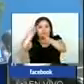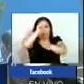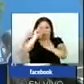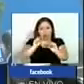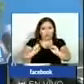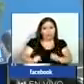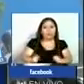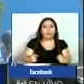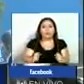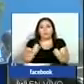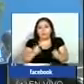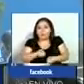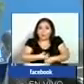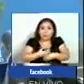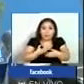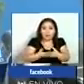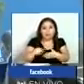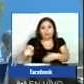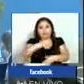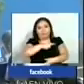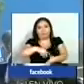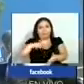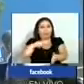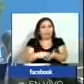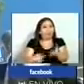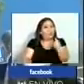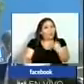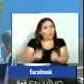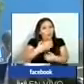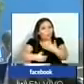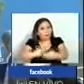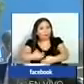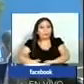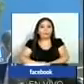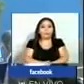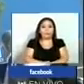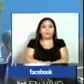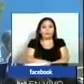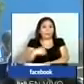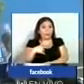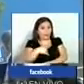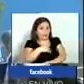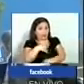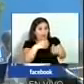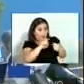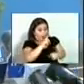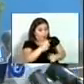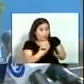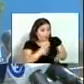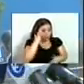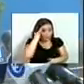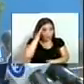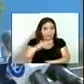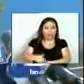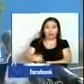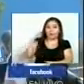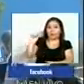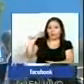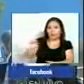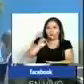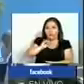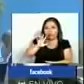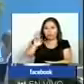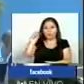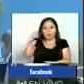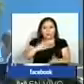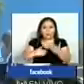puedan expresar a la población el resultado de todo ese análisis. Las autoridades correspondientes serán las encargadas de